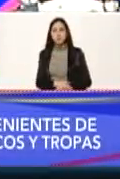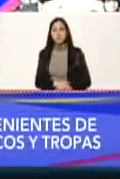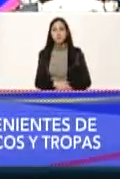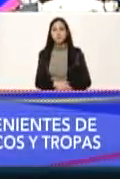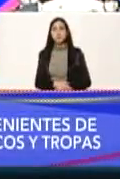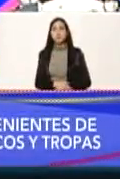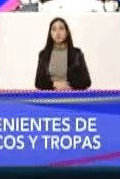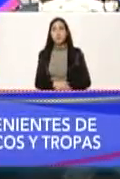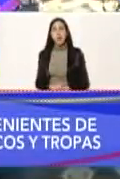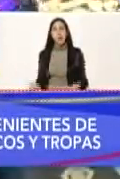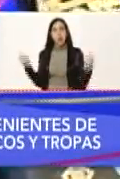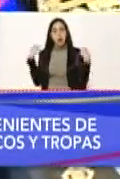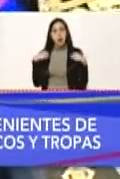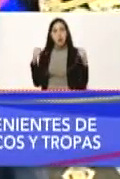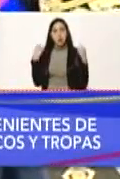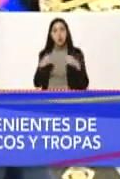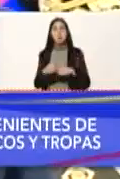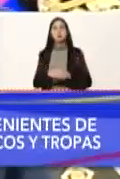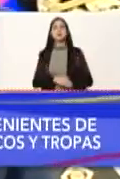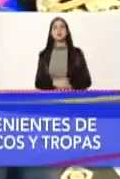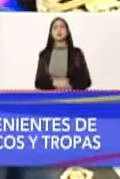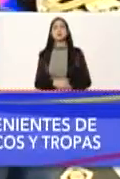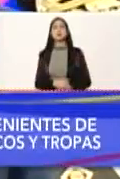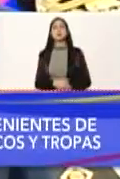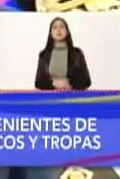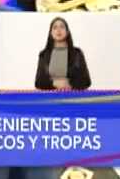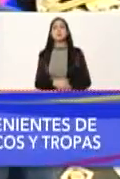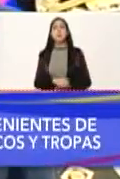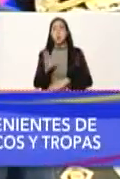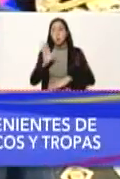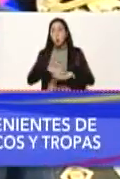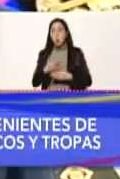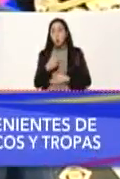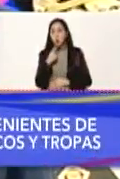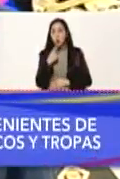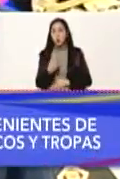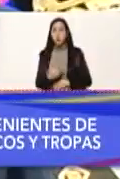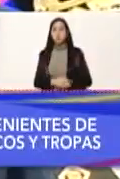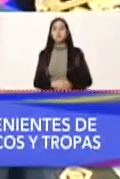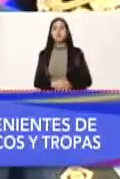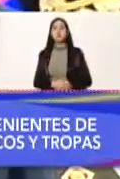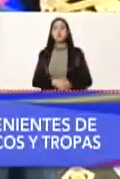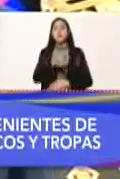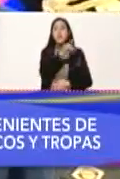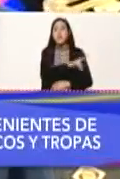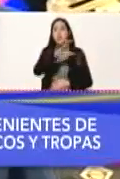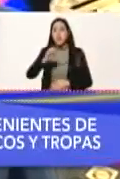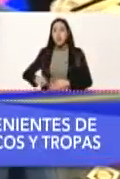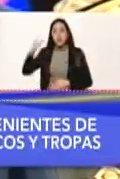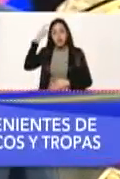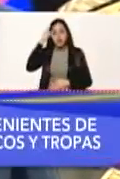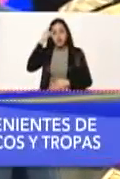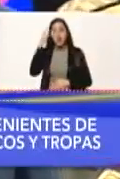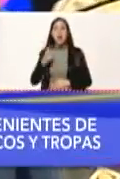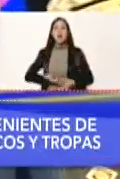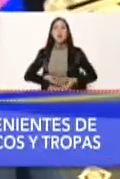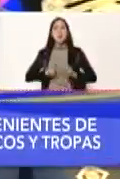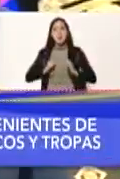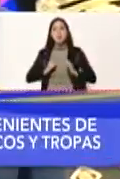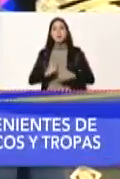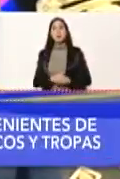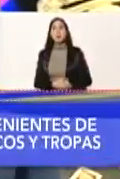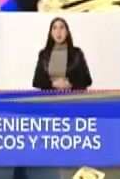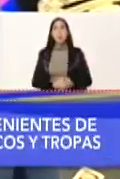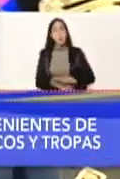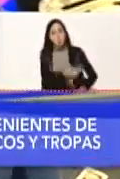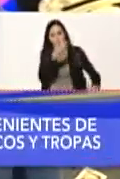pueden preparar su mochila porque les concedo 30 días de permiso para que vayan a